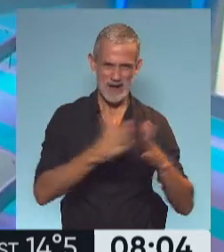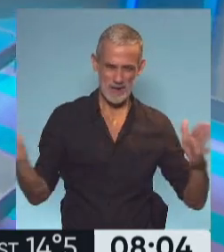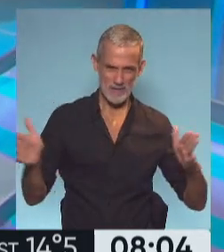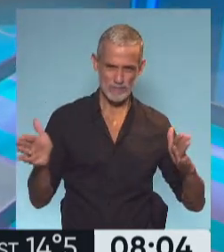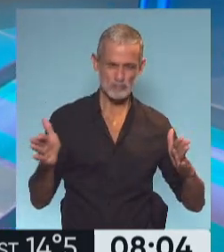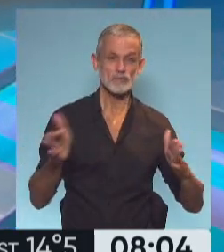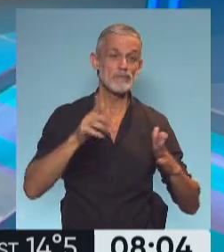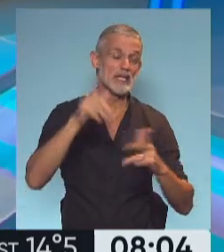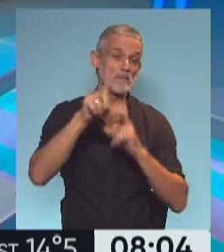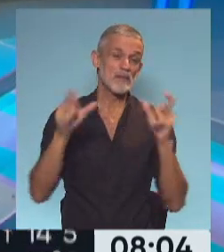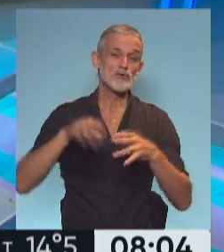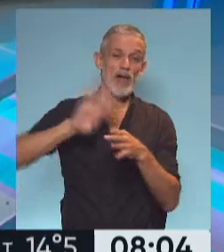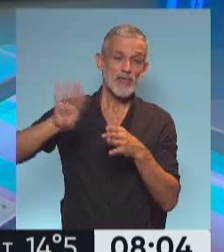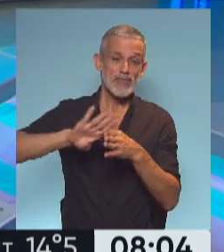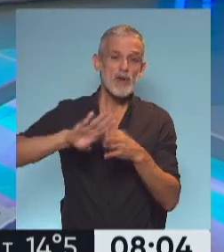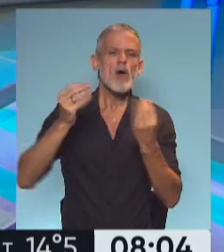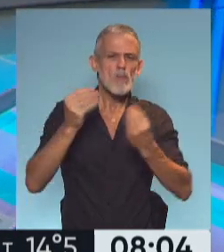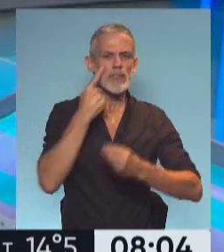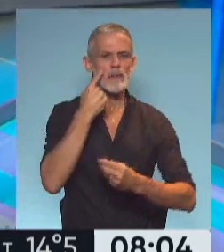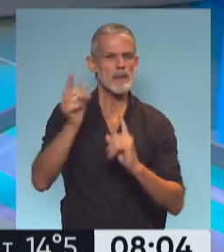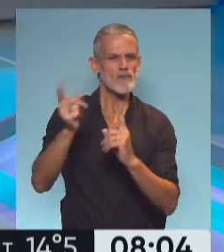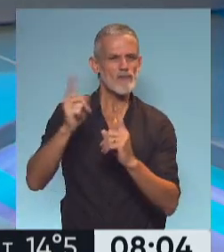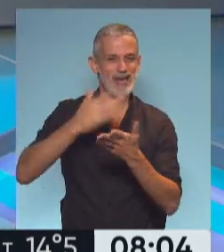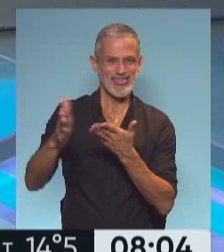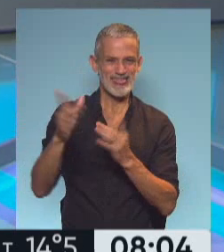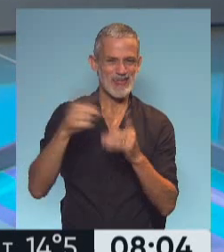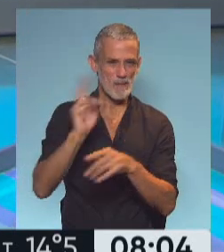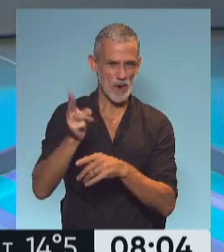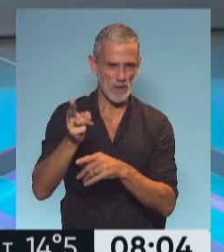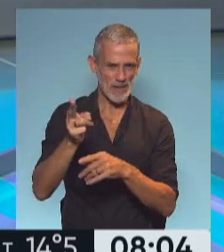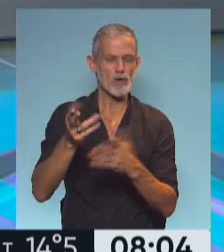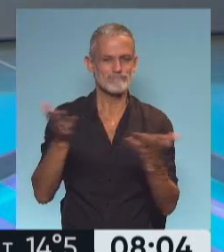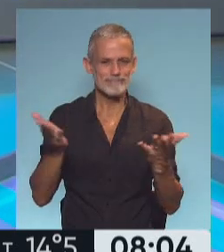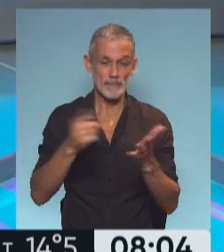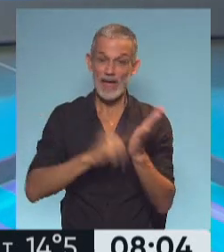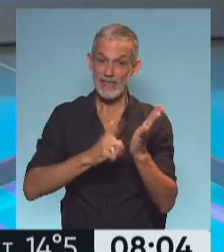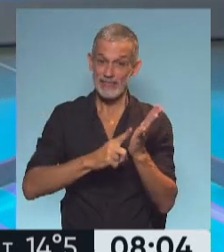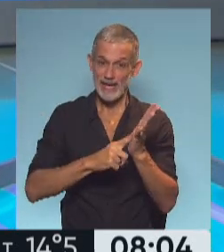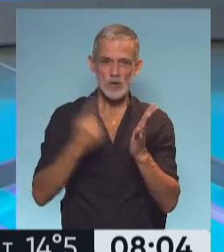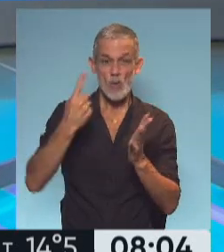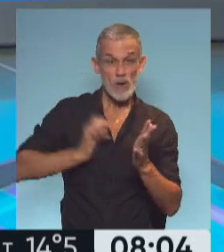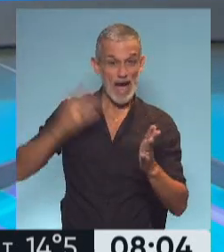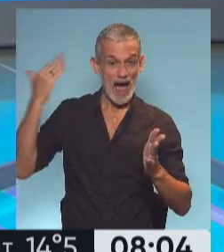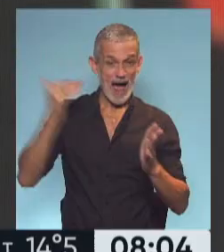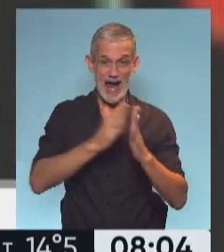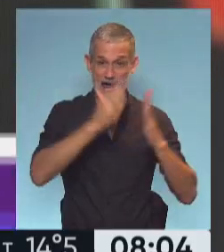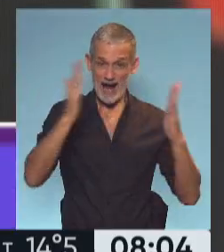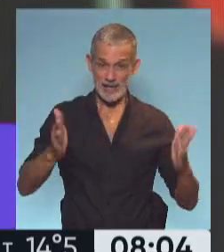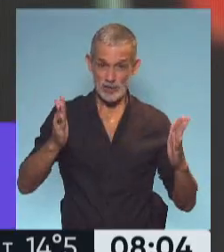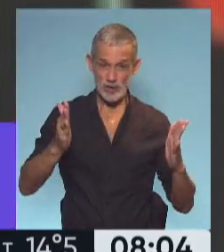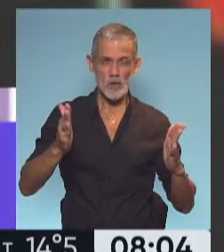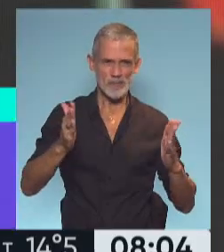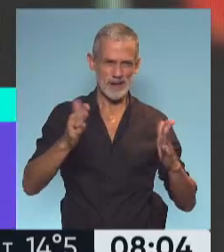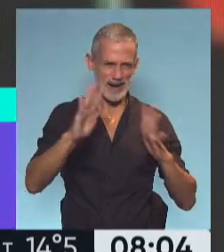que quienes tenían deudas pudieran seguir viviendo sin ser desalojados. Así es, sí, fue un decreto que se estableció hace un año justamente para